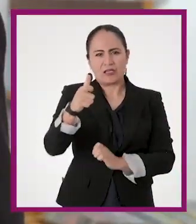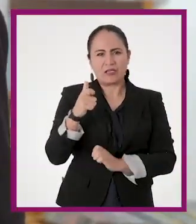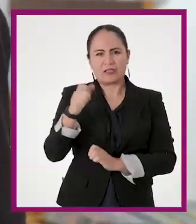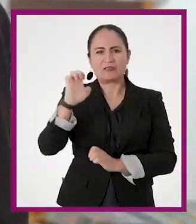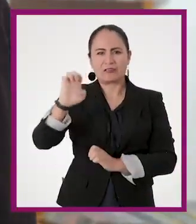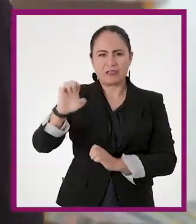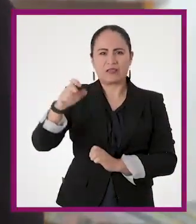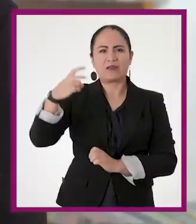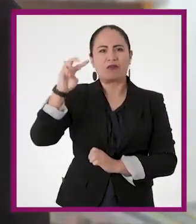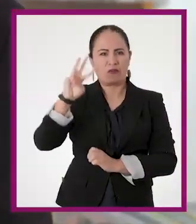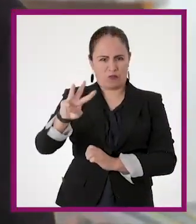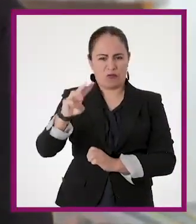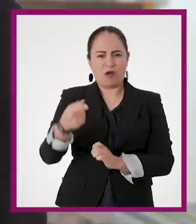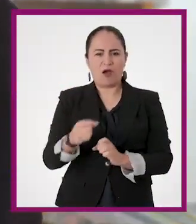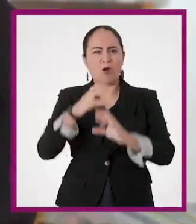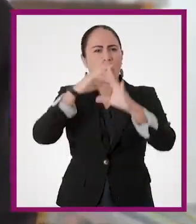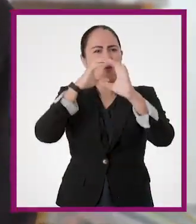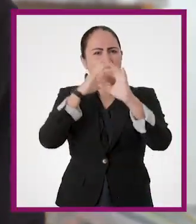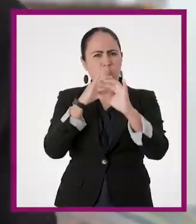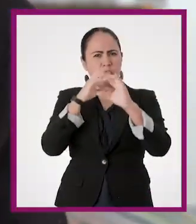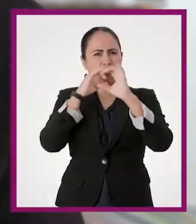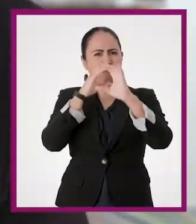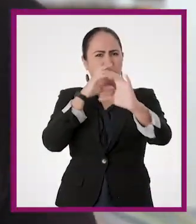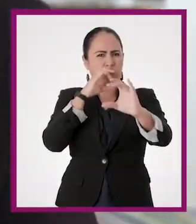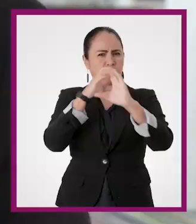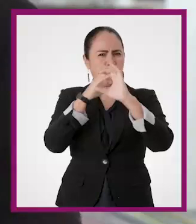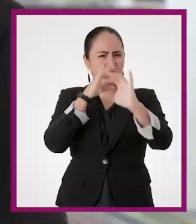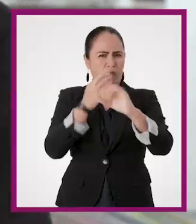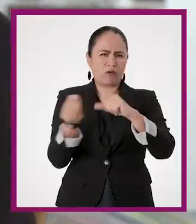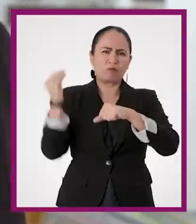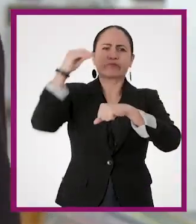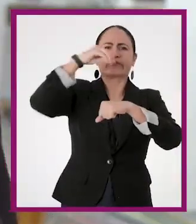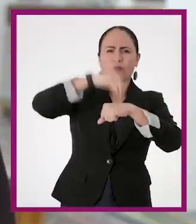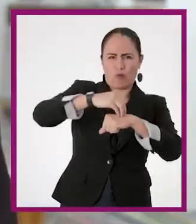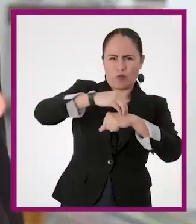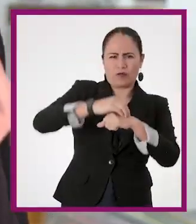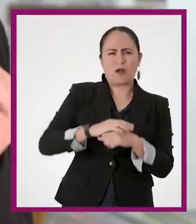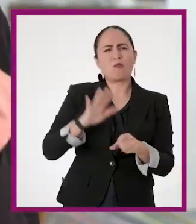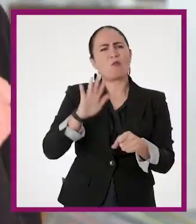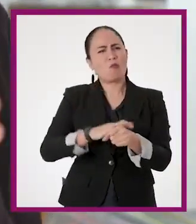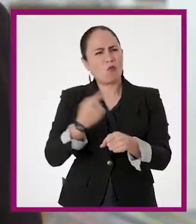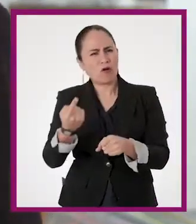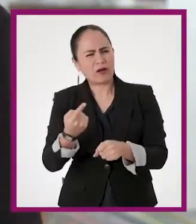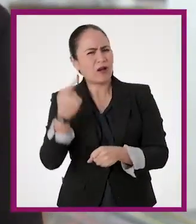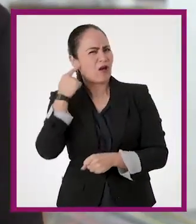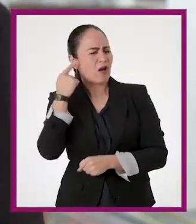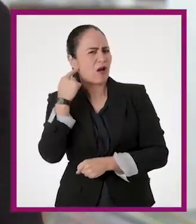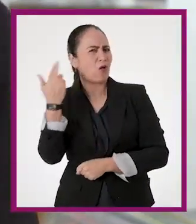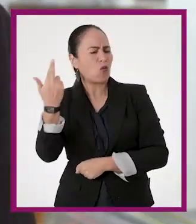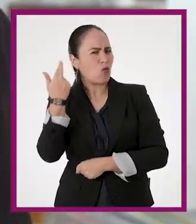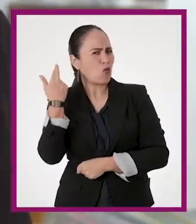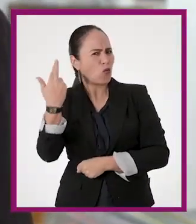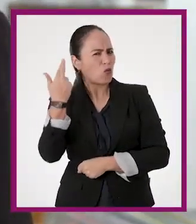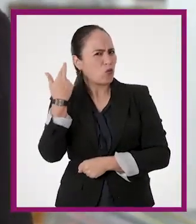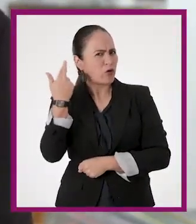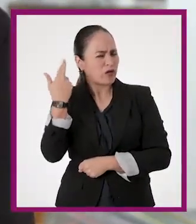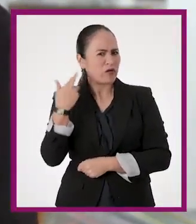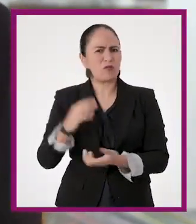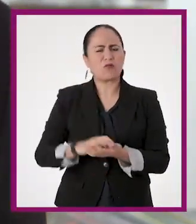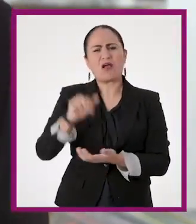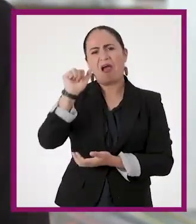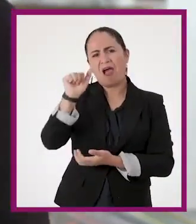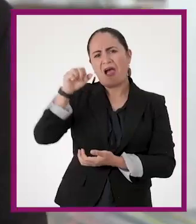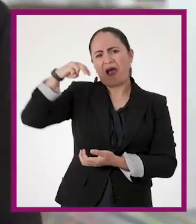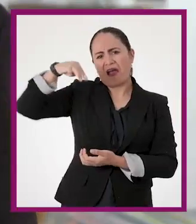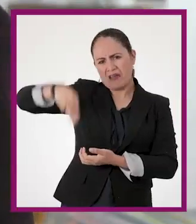empezaron a añadirle trompetas. ¿Por qué? Porque por una razón muy sencilla, por el tipo de, digamos, de frecuencias en las que se transmitía